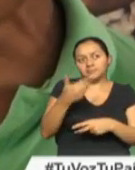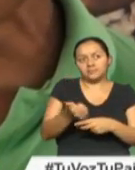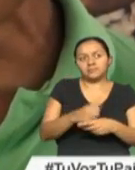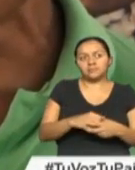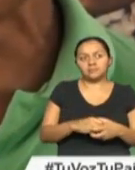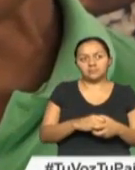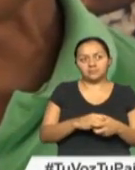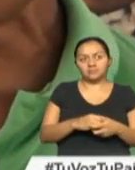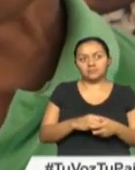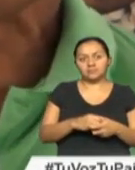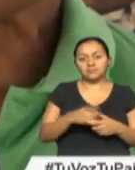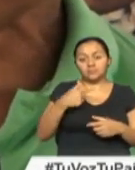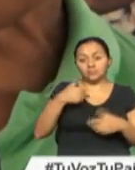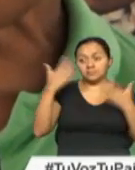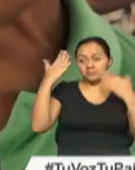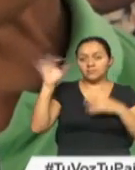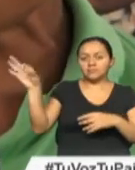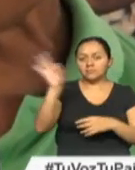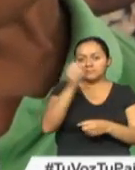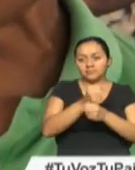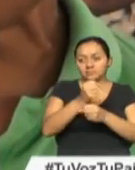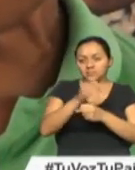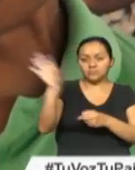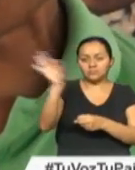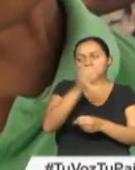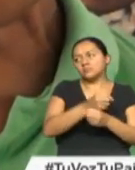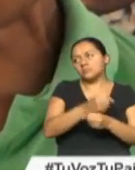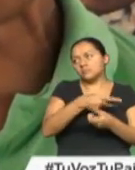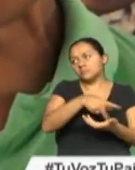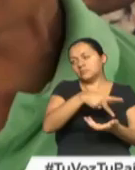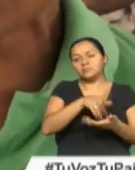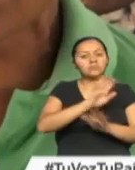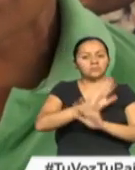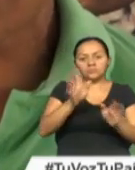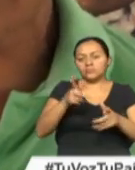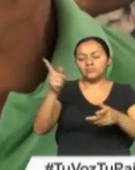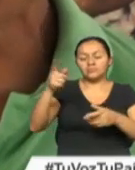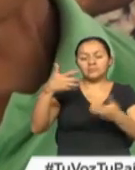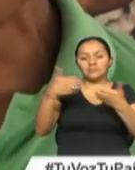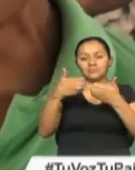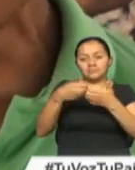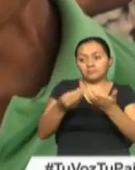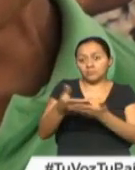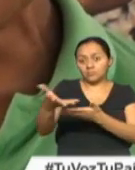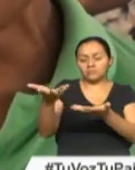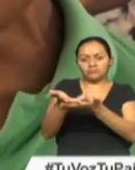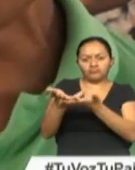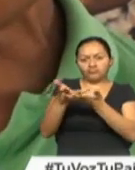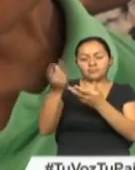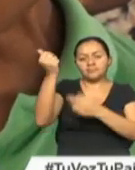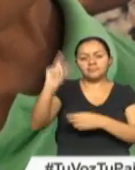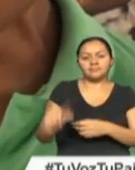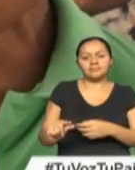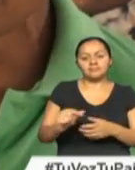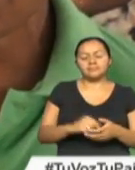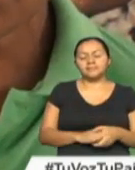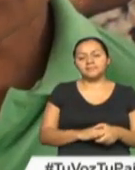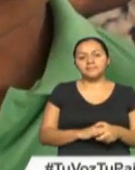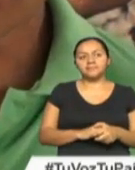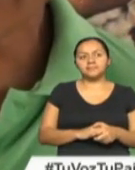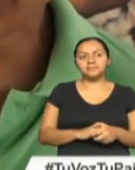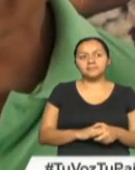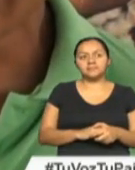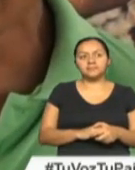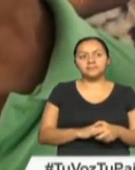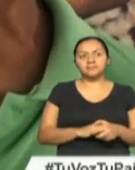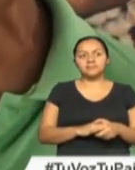Elimina la mano de obra, o sea, dos personas suficientes para trabajar, o sea, eso abarata el costo de secado. Tenemos